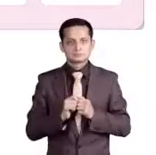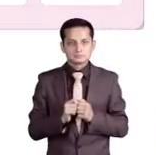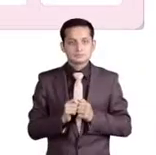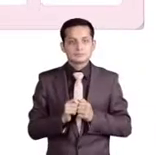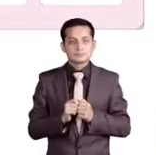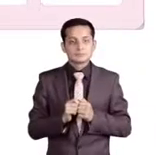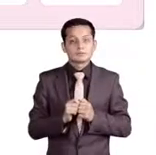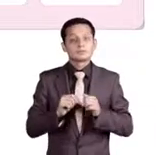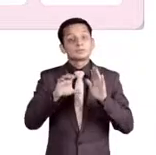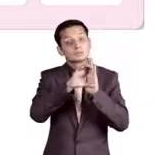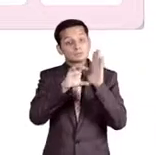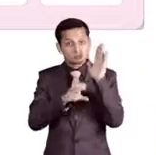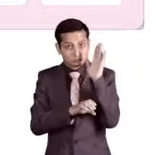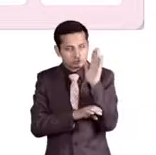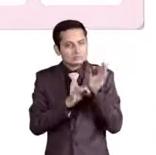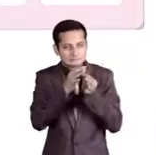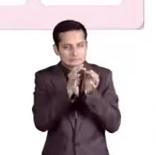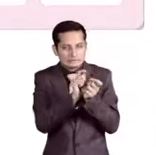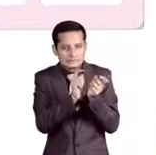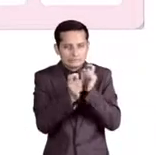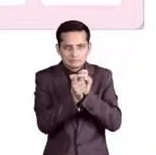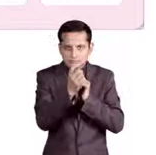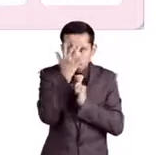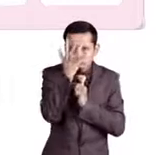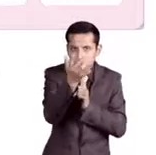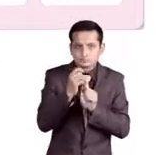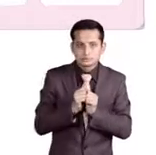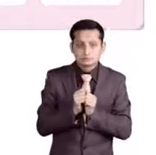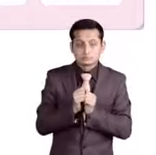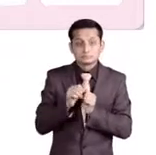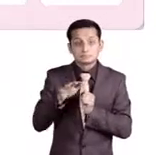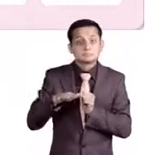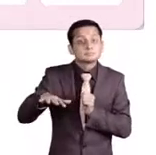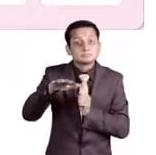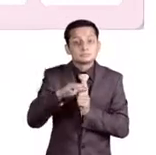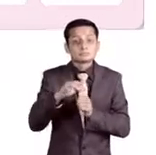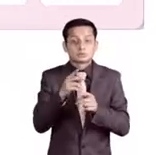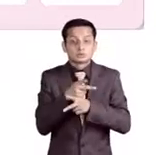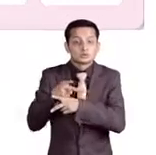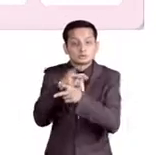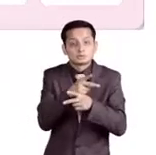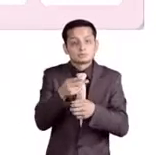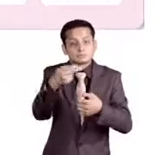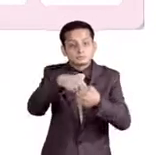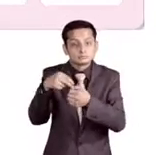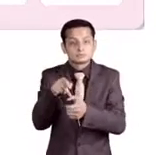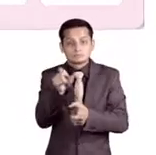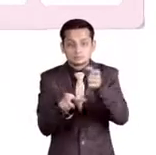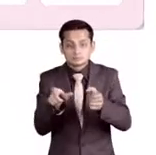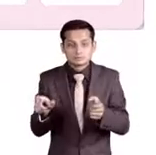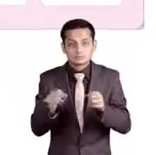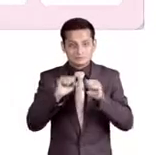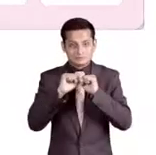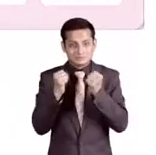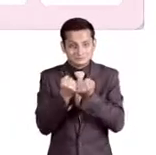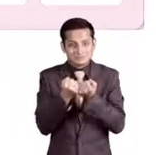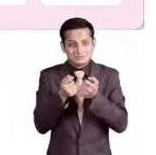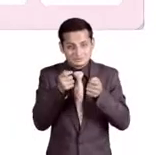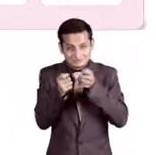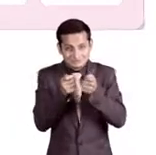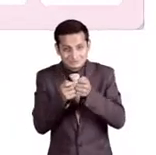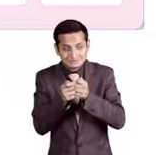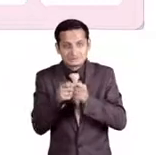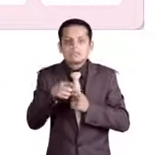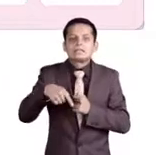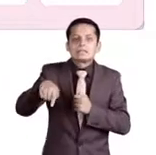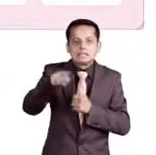Referéndum Pregunta 3. ¿Está usted de acuerdo con enmendar la Constitución de la República del Ecuador para reestructurar el Consejo de